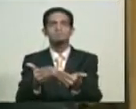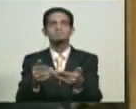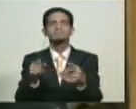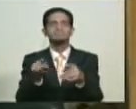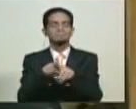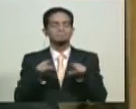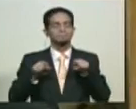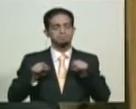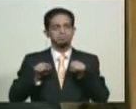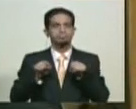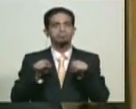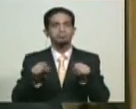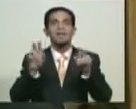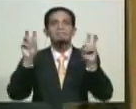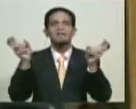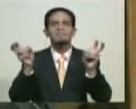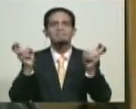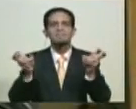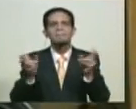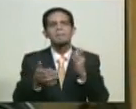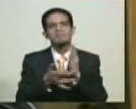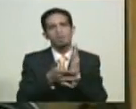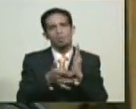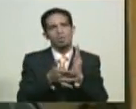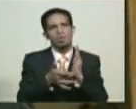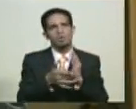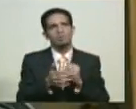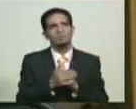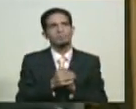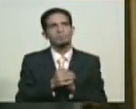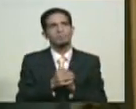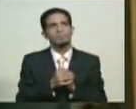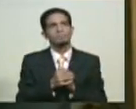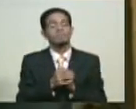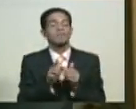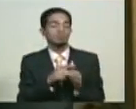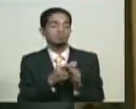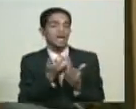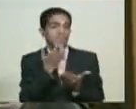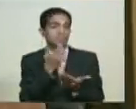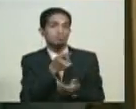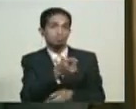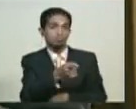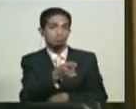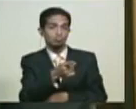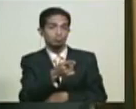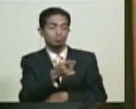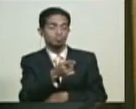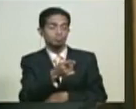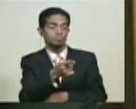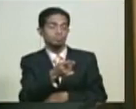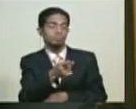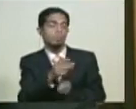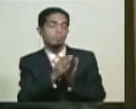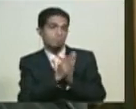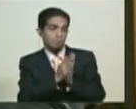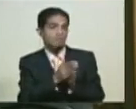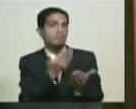que corresponde al tema tecnológico. Permítanos, tomando su sugerencia, conversar y